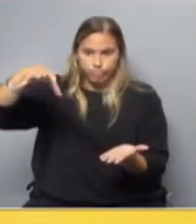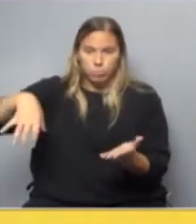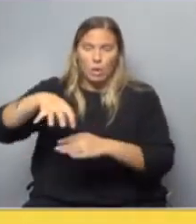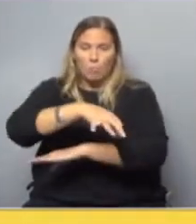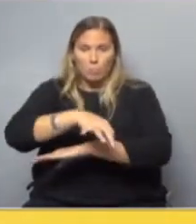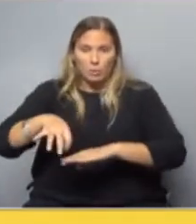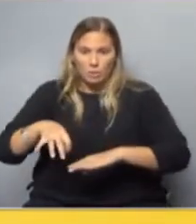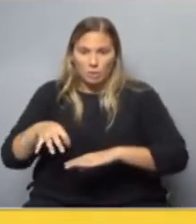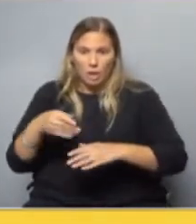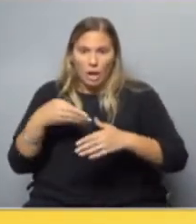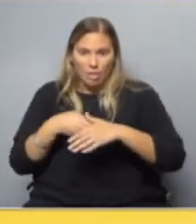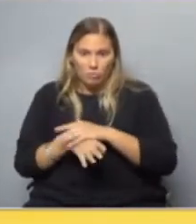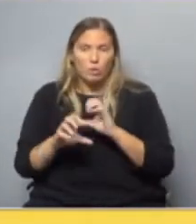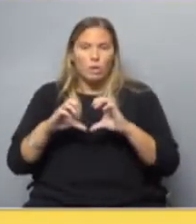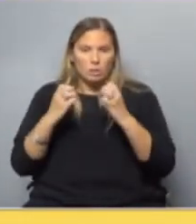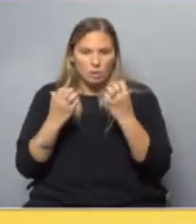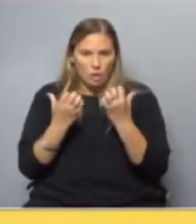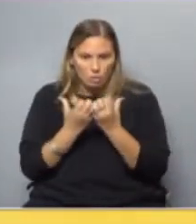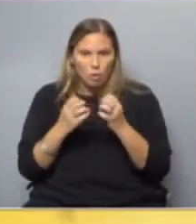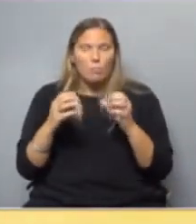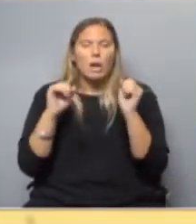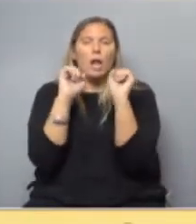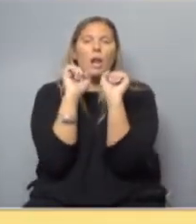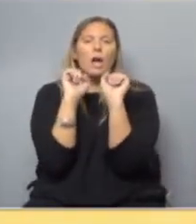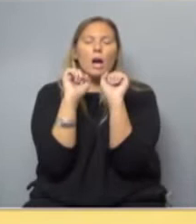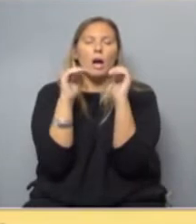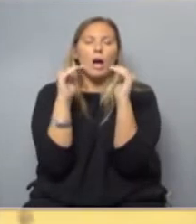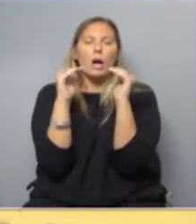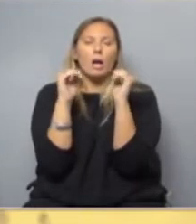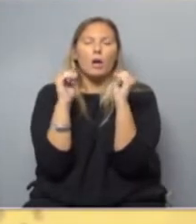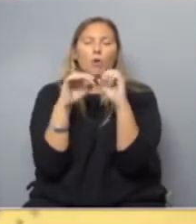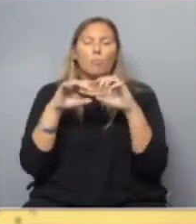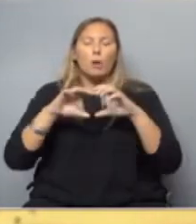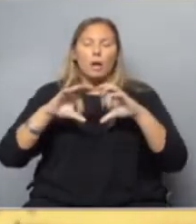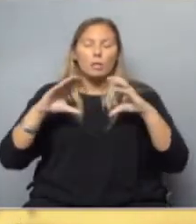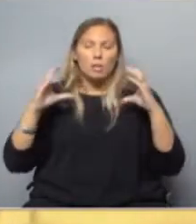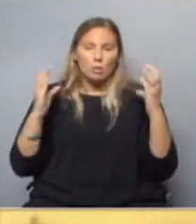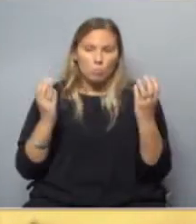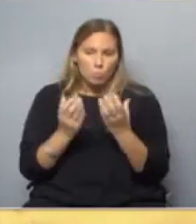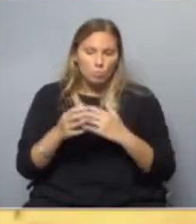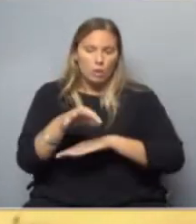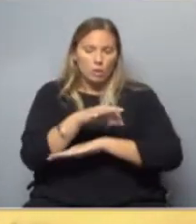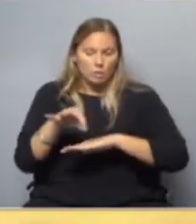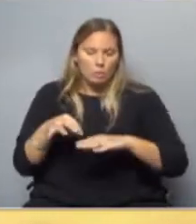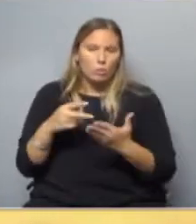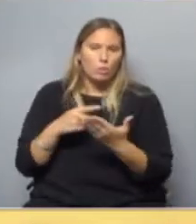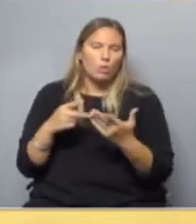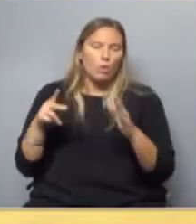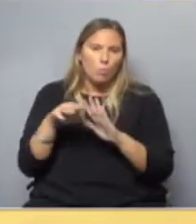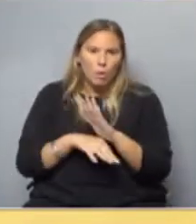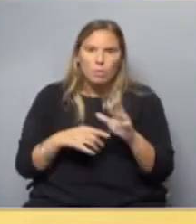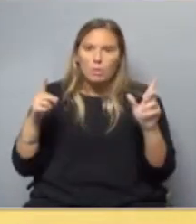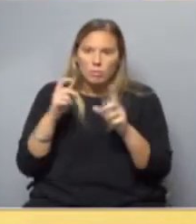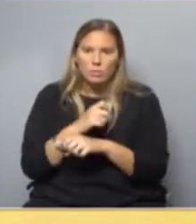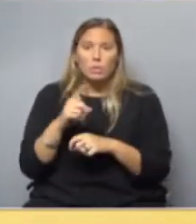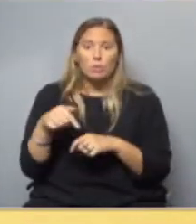estadio, que es sumamente complejo, un estadio para la Copa del Mundo es sumamente complejo arquitectónicamente como programa. Todos los programas